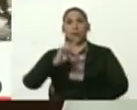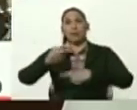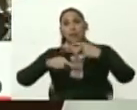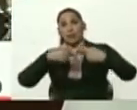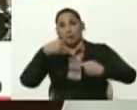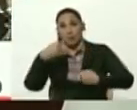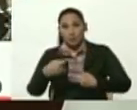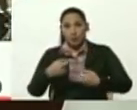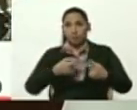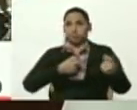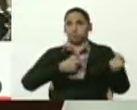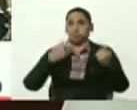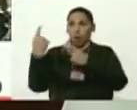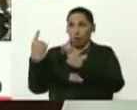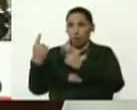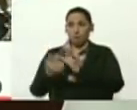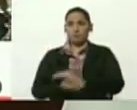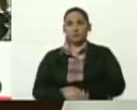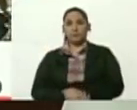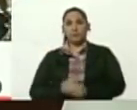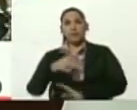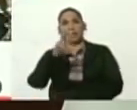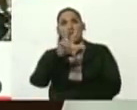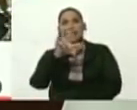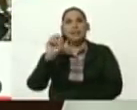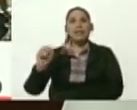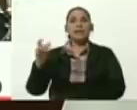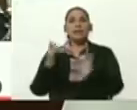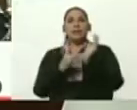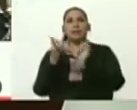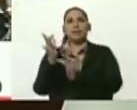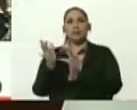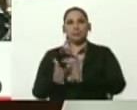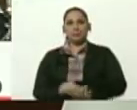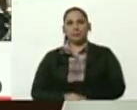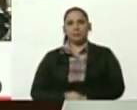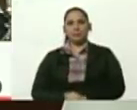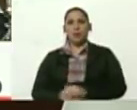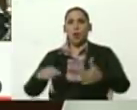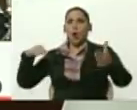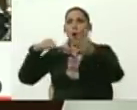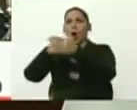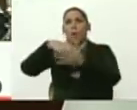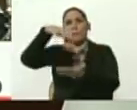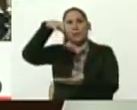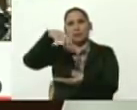al matadero este del 30 de abril, un golpe de Estado